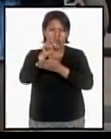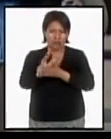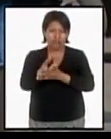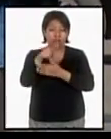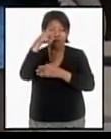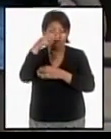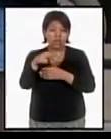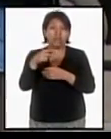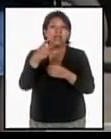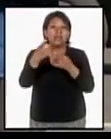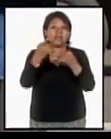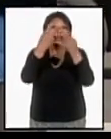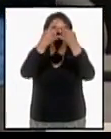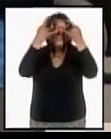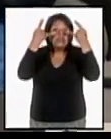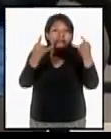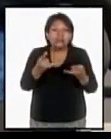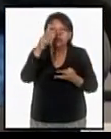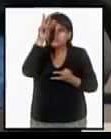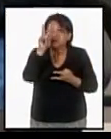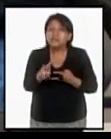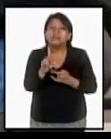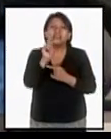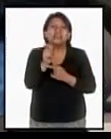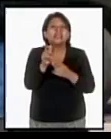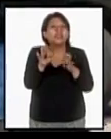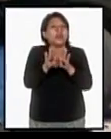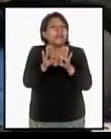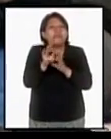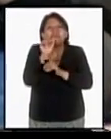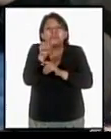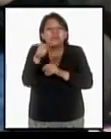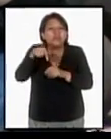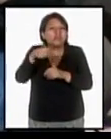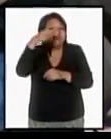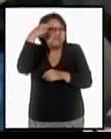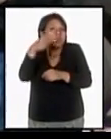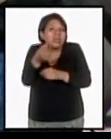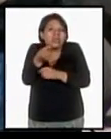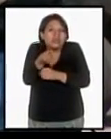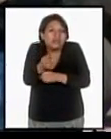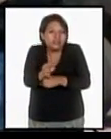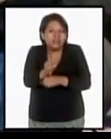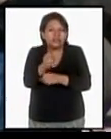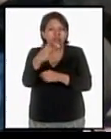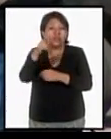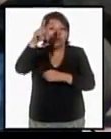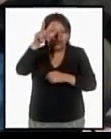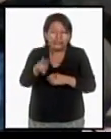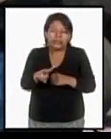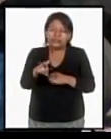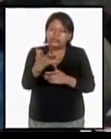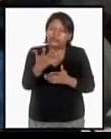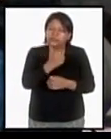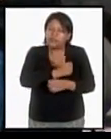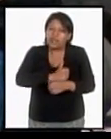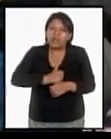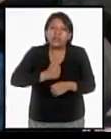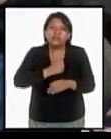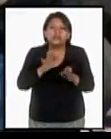Esta historia de alguna manera resulta arquetípica de lo que ocurre en México con la realidad lamentable de